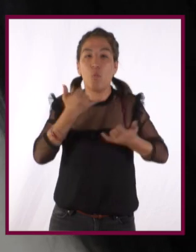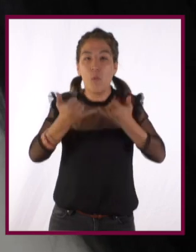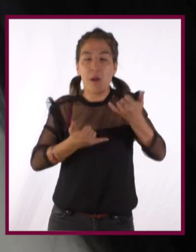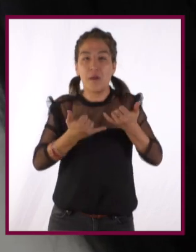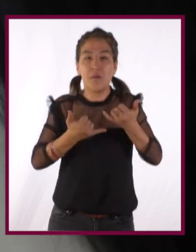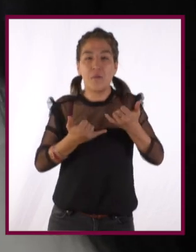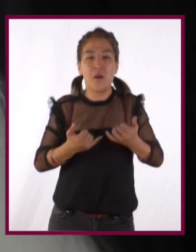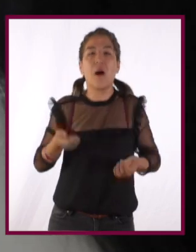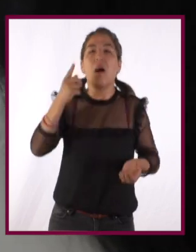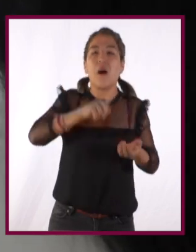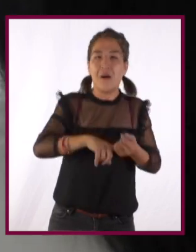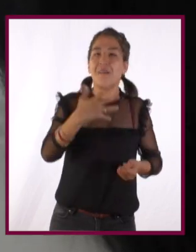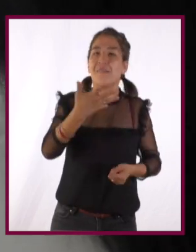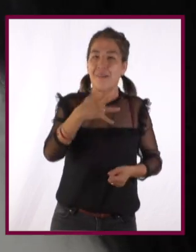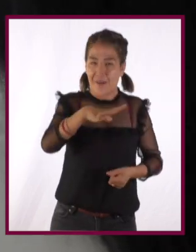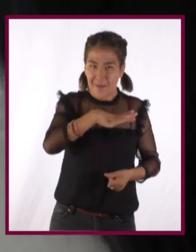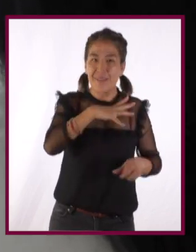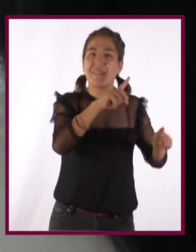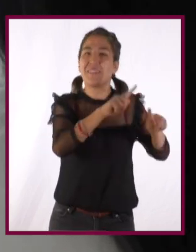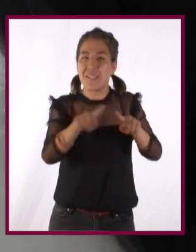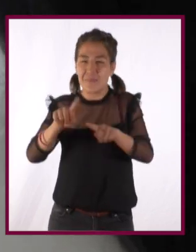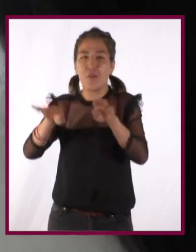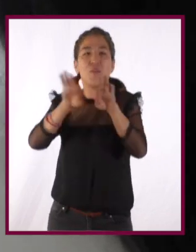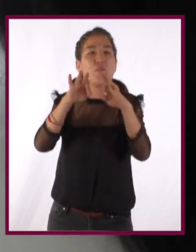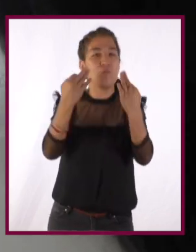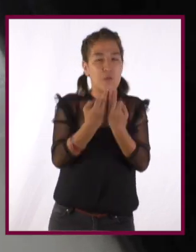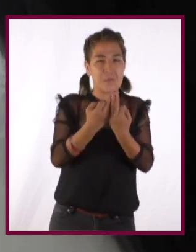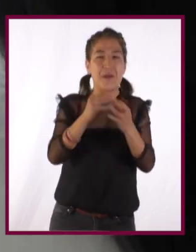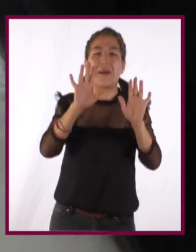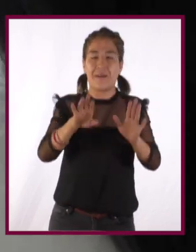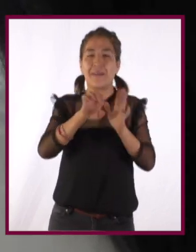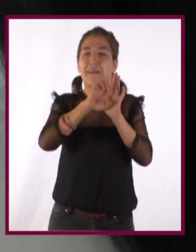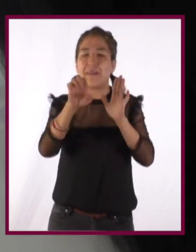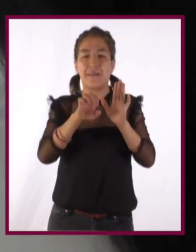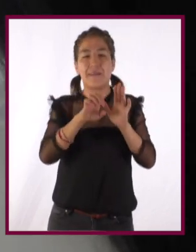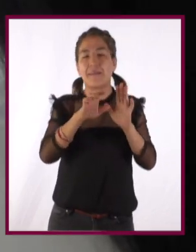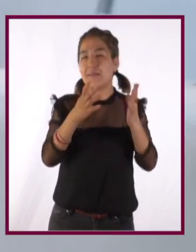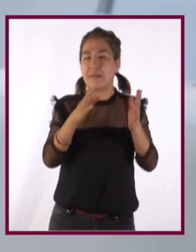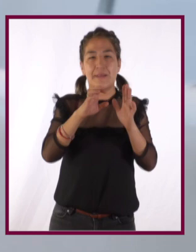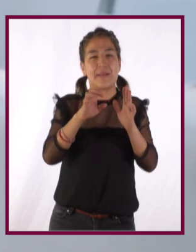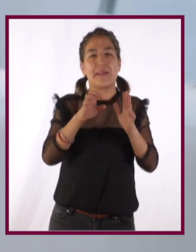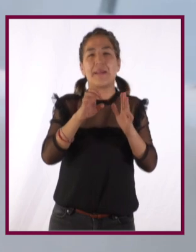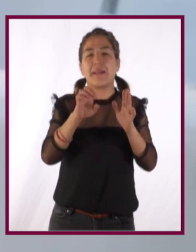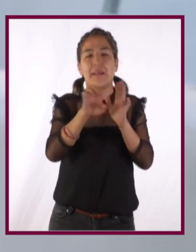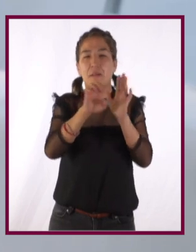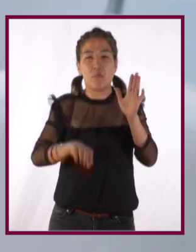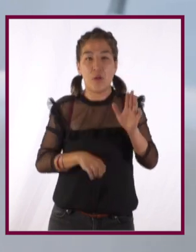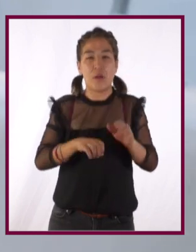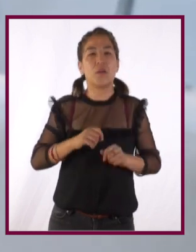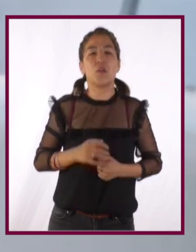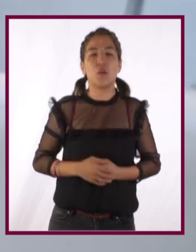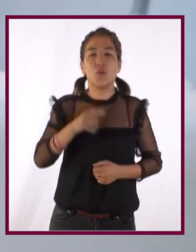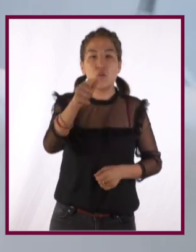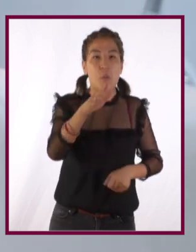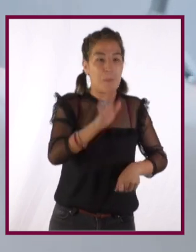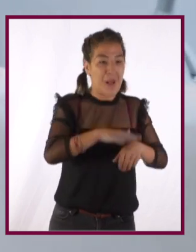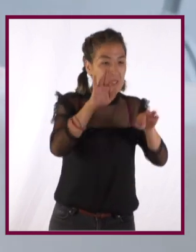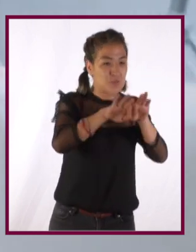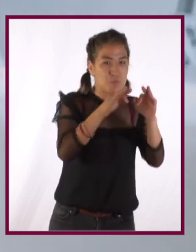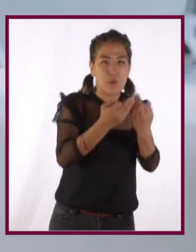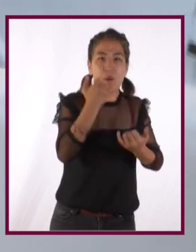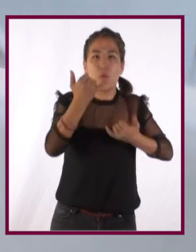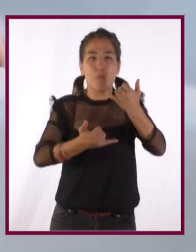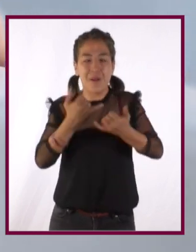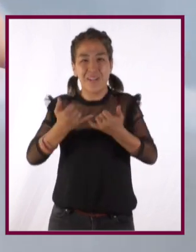dependiendo del juego vamos a tener diferentes escenarios, ¿no? Y entre más escenarios